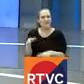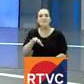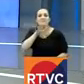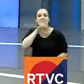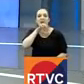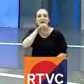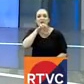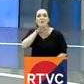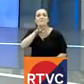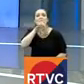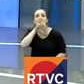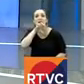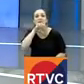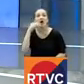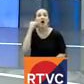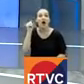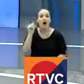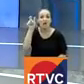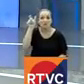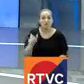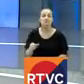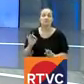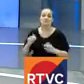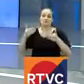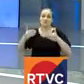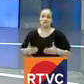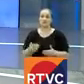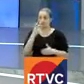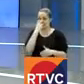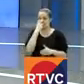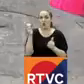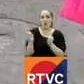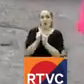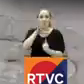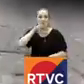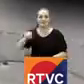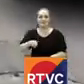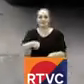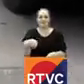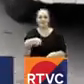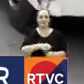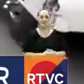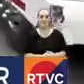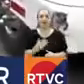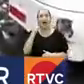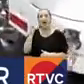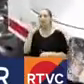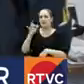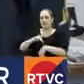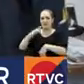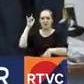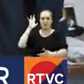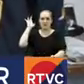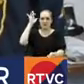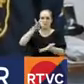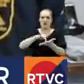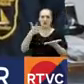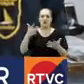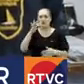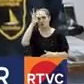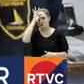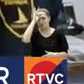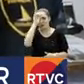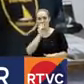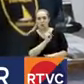lazarillo, porque Lady tiene una discapacidad visual. Todos los días Lady llega muy temprano al Hospital de la Victoria en el